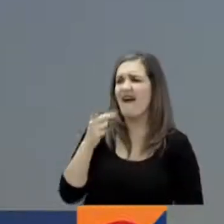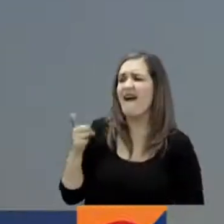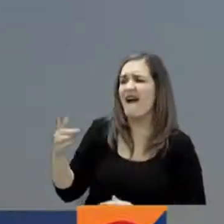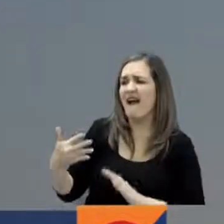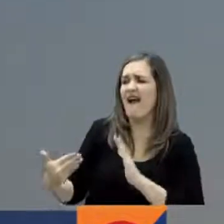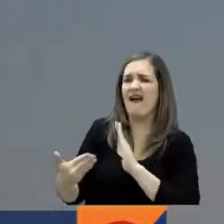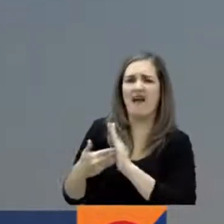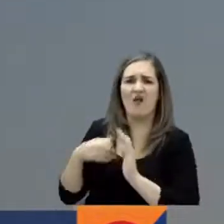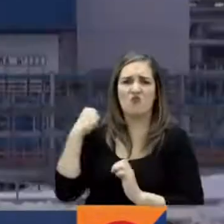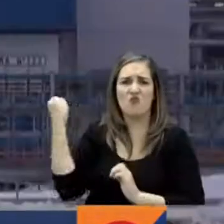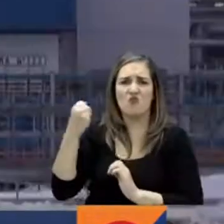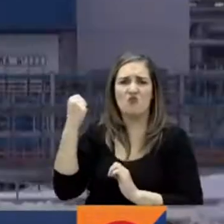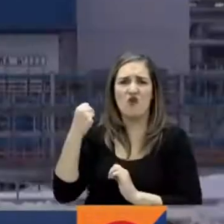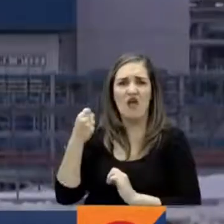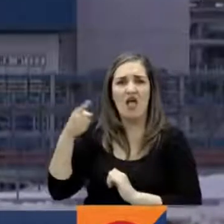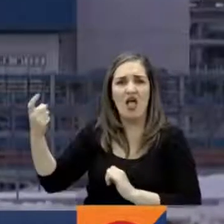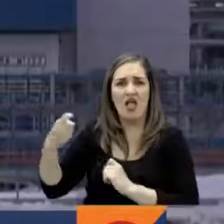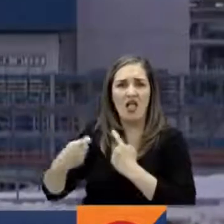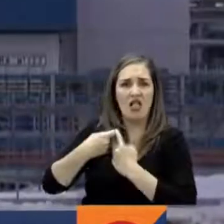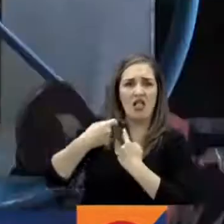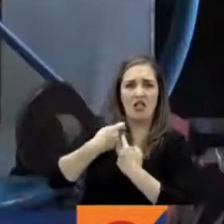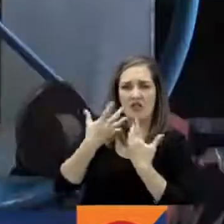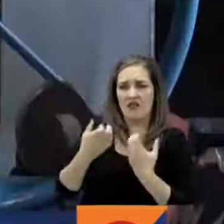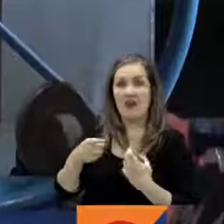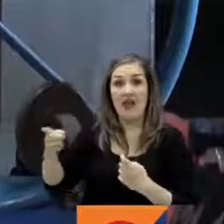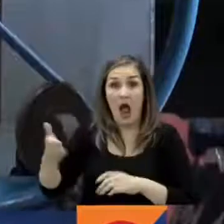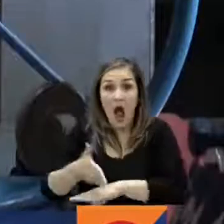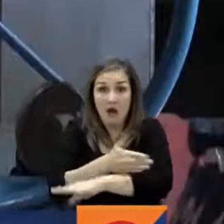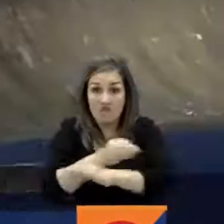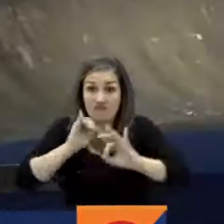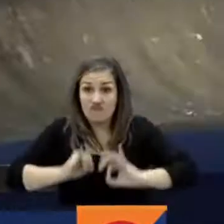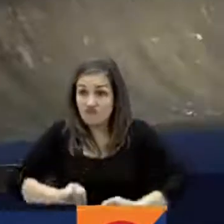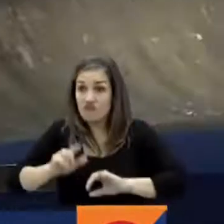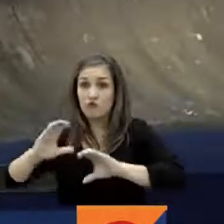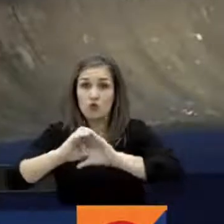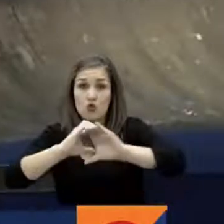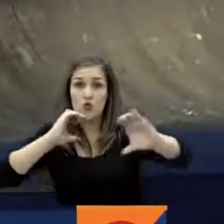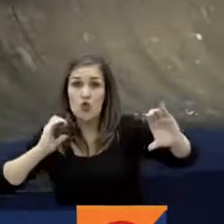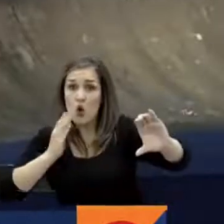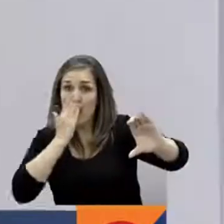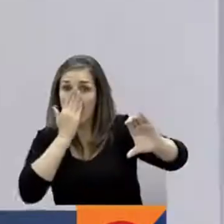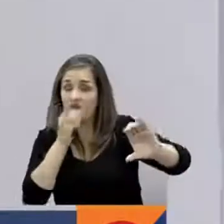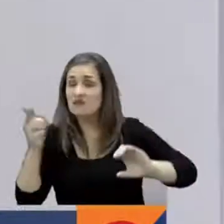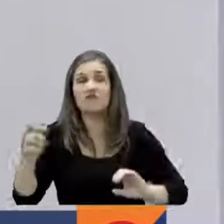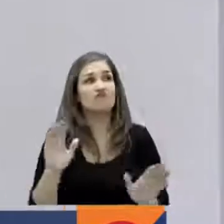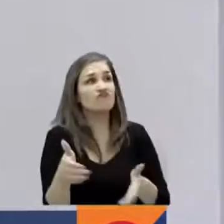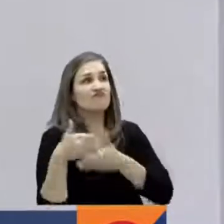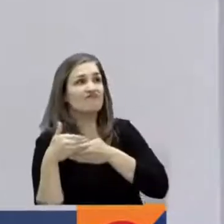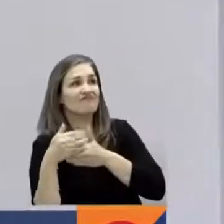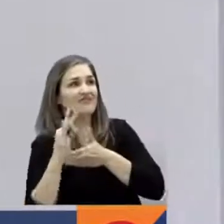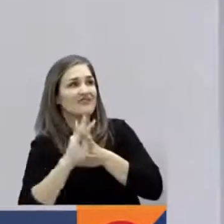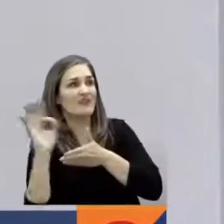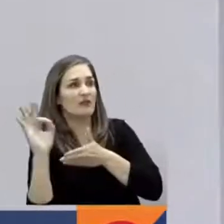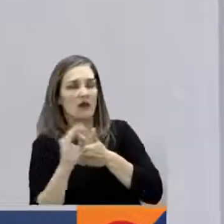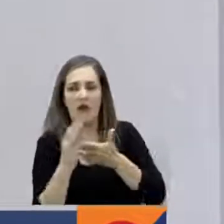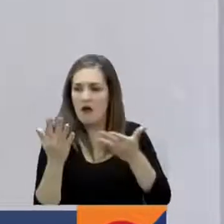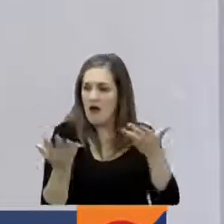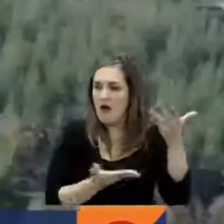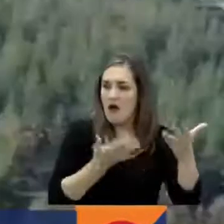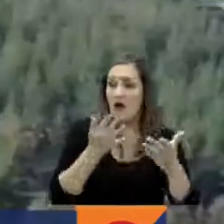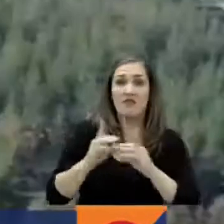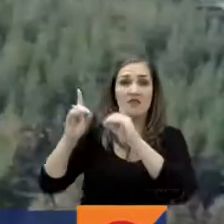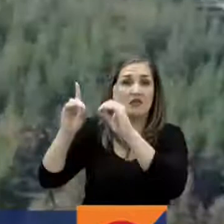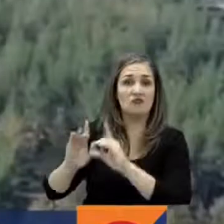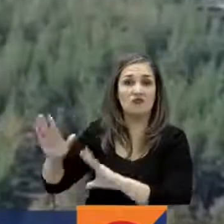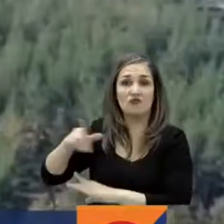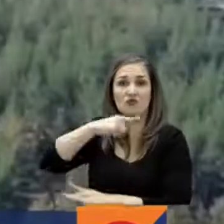el recorte ruso del gas que le suministraba. De ahí su plan de emergencia para no quedarse sin el combustible. Una de tantas reacciones adoptadas por